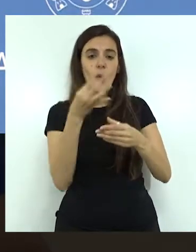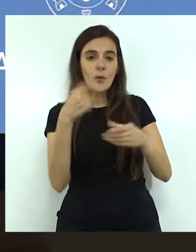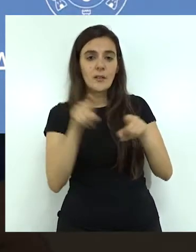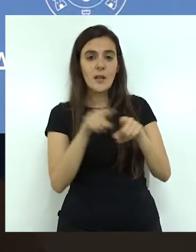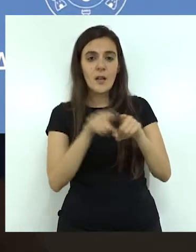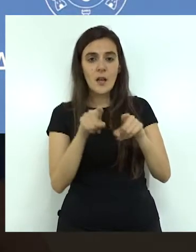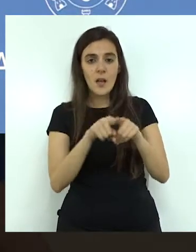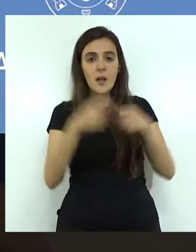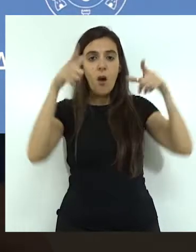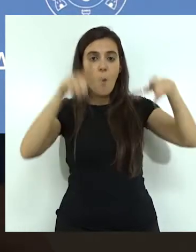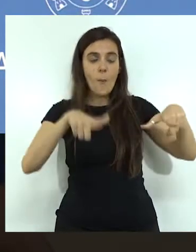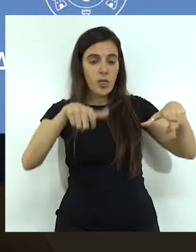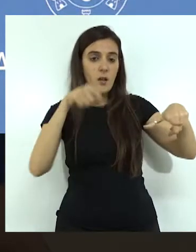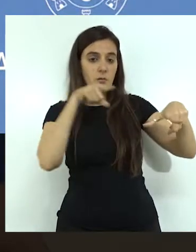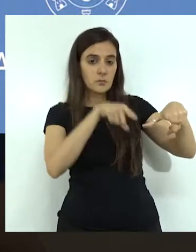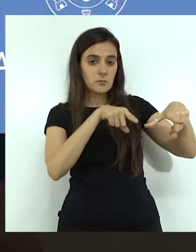las instalaciones